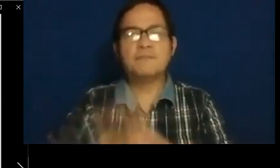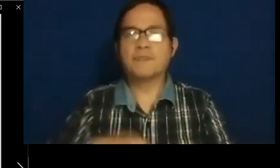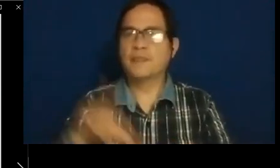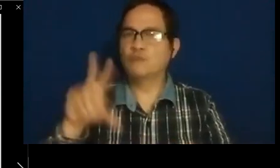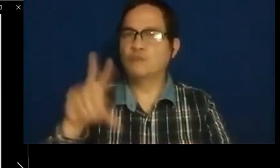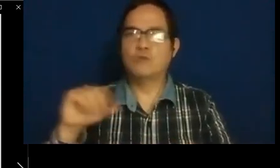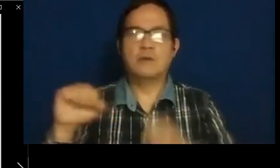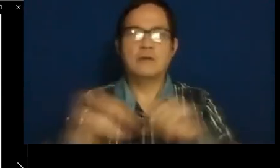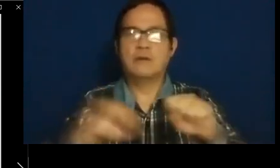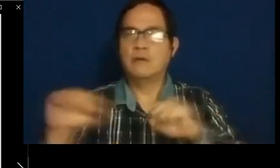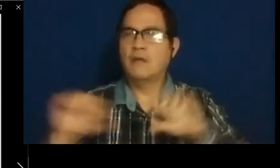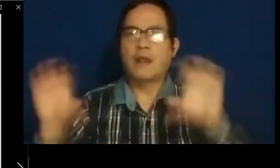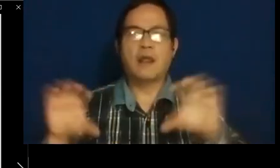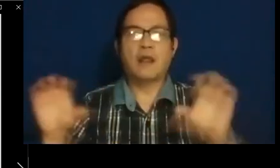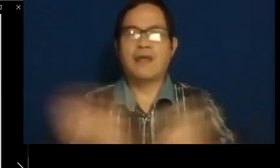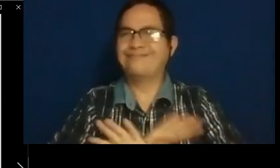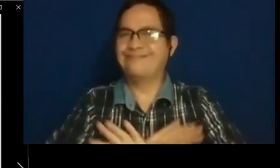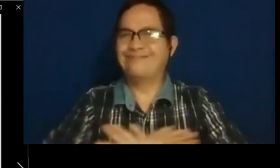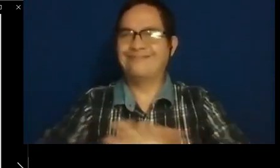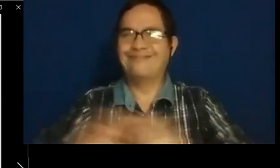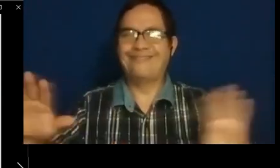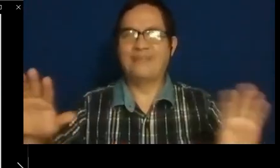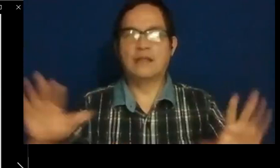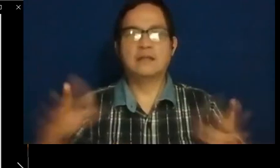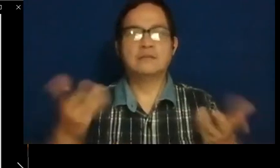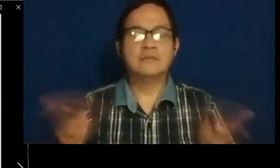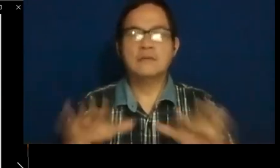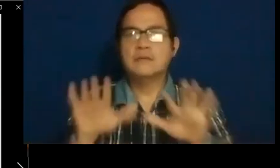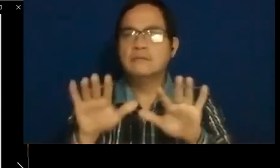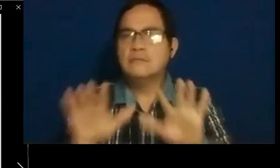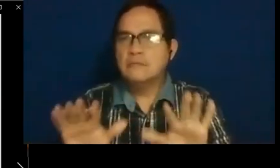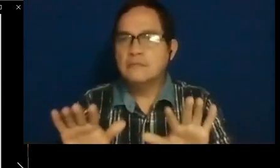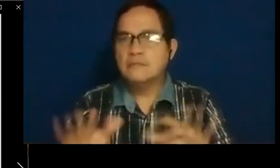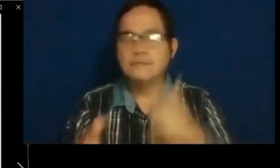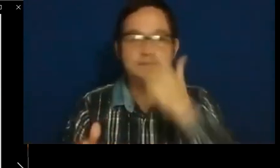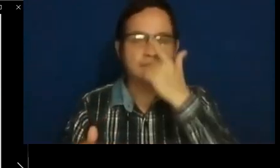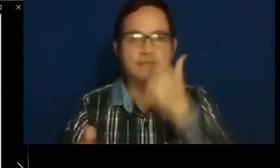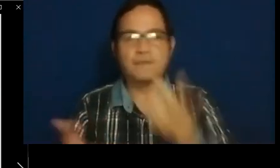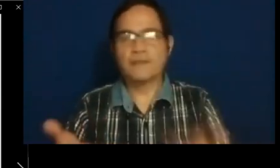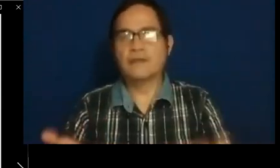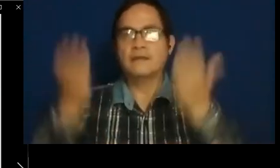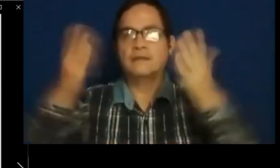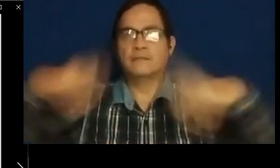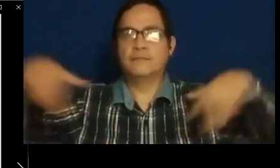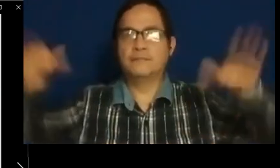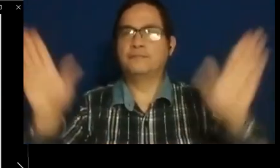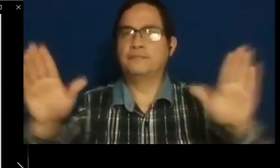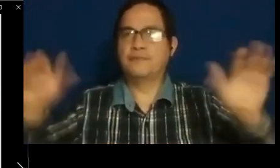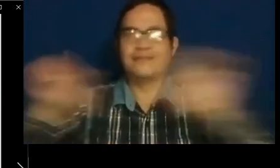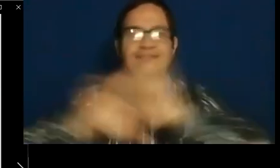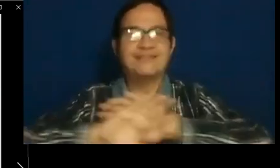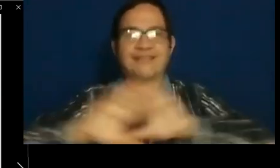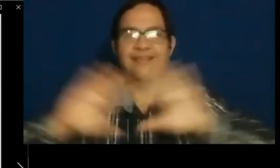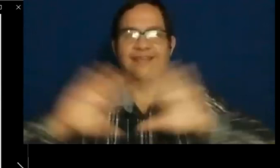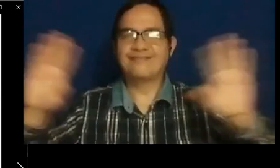está moviendo, no se está desplazando en ese eje. Él está en completo equilibrio. Vuelvo y repito, ni se está elevando, ni está flotando, no está